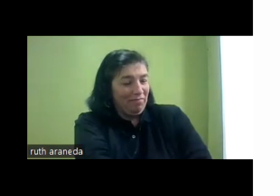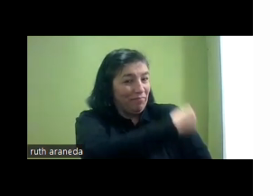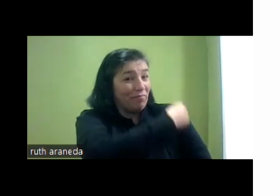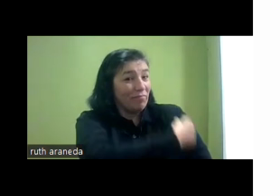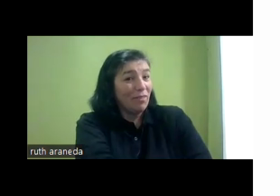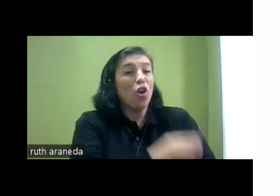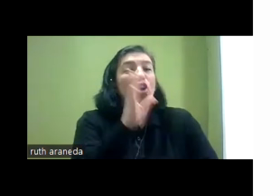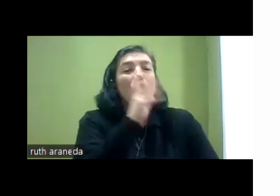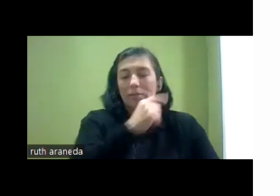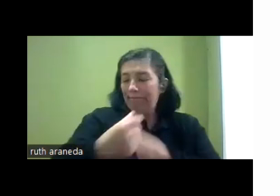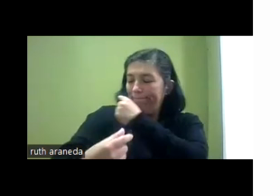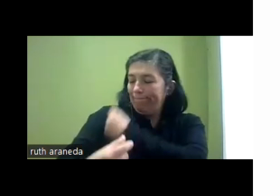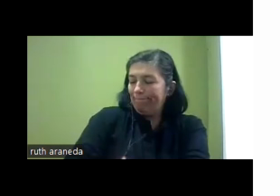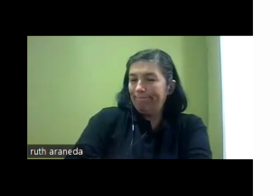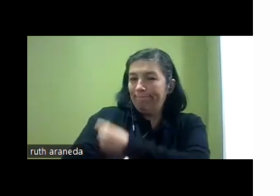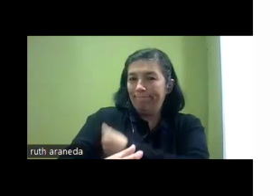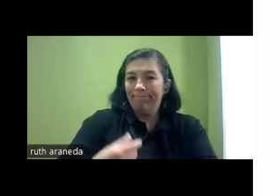que